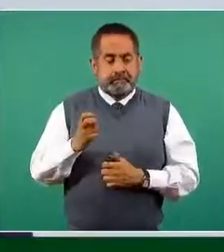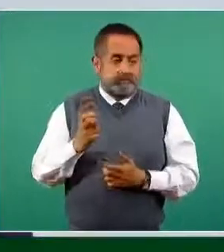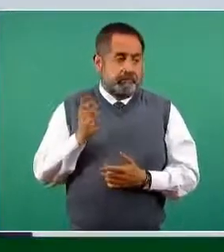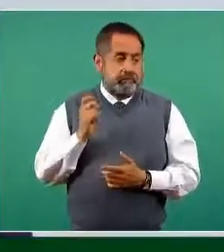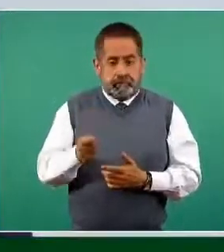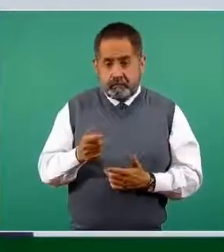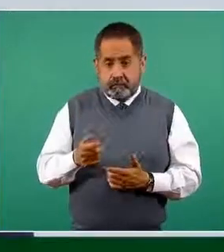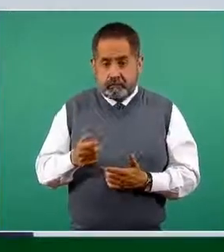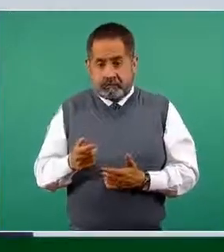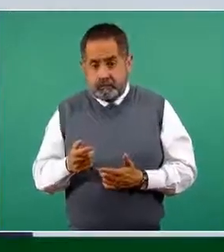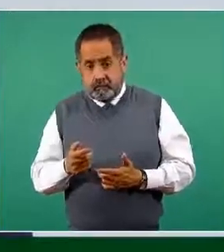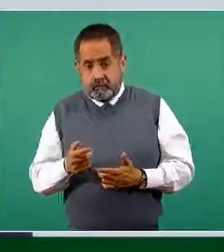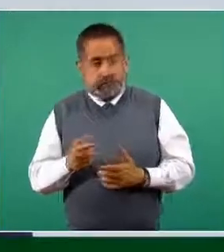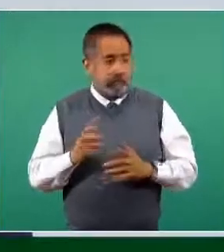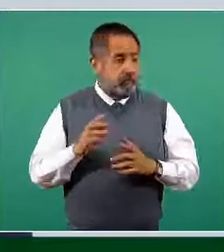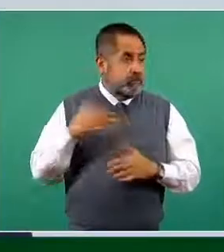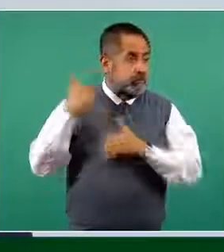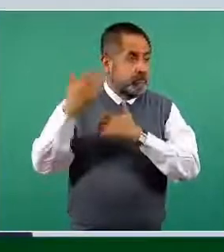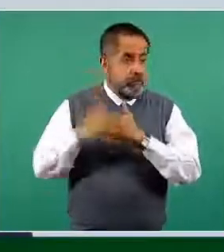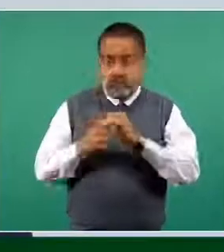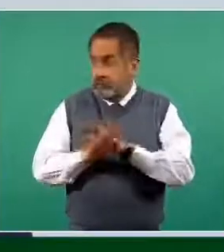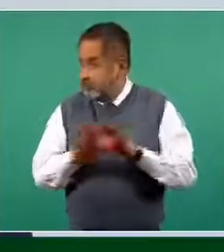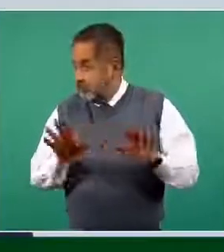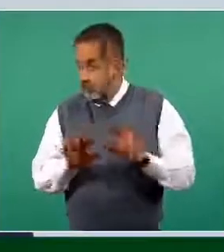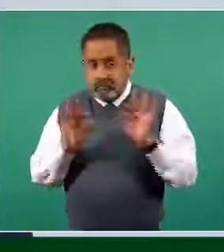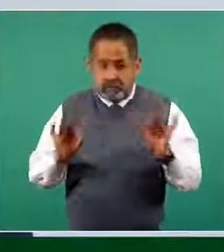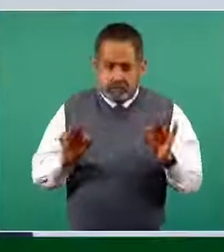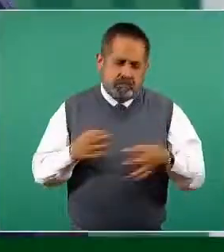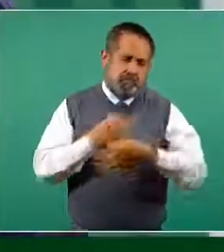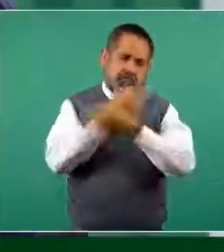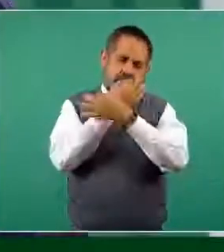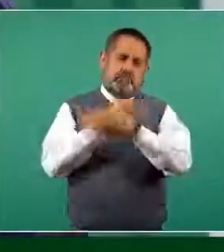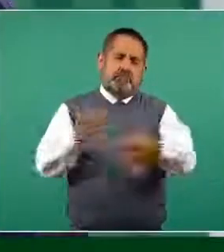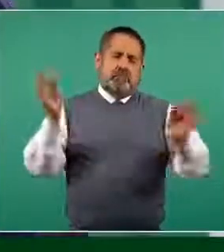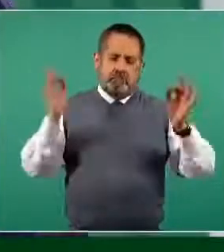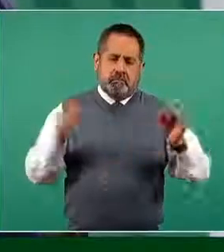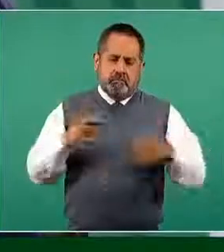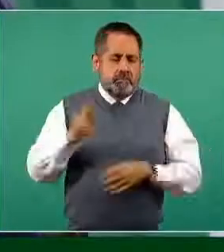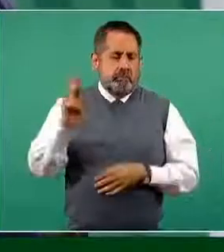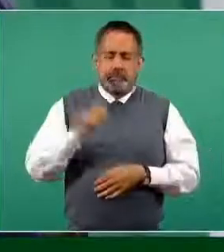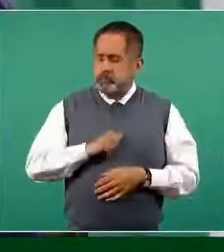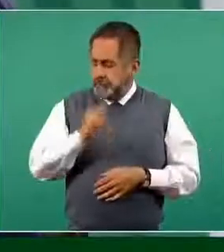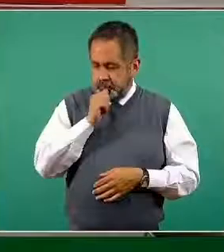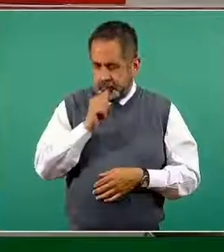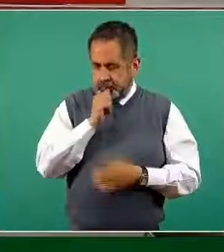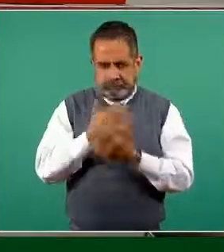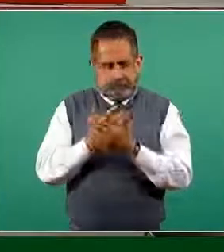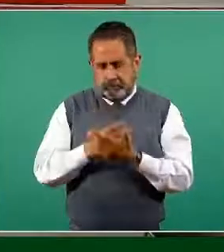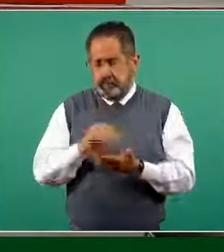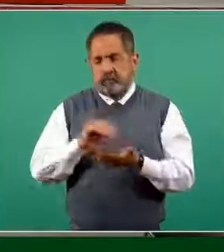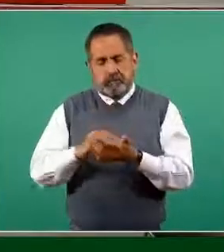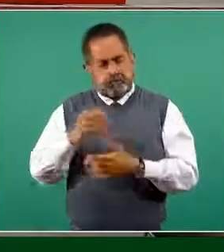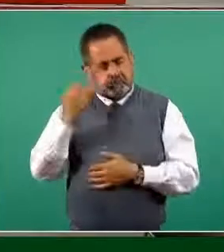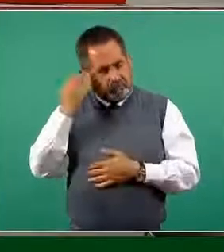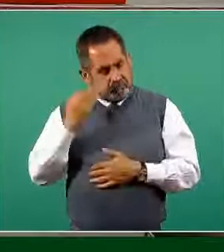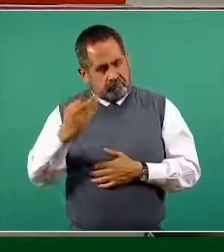necesarias, crean que de seguro se los comentaremos, lo cual no va a ser muy pronto.